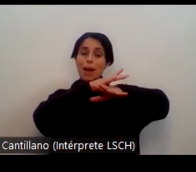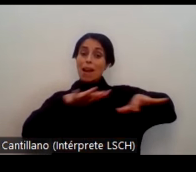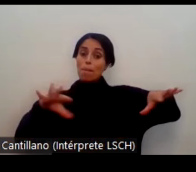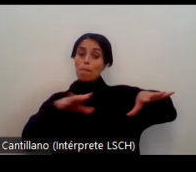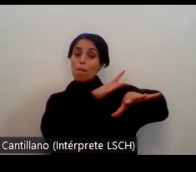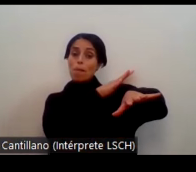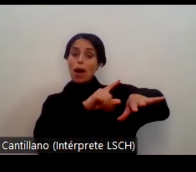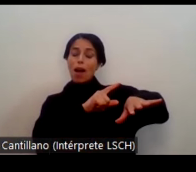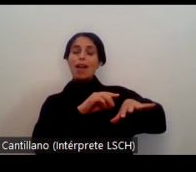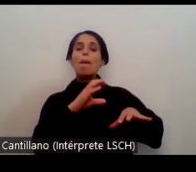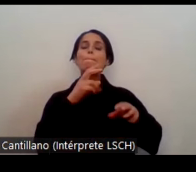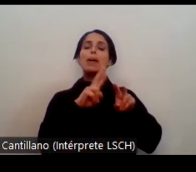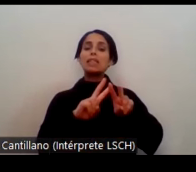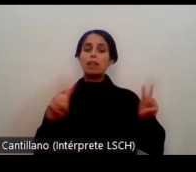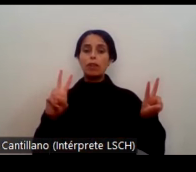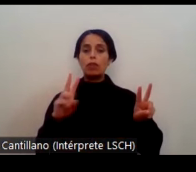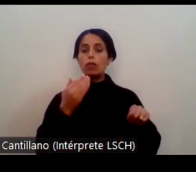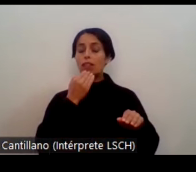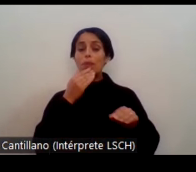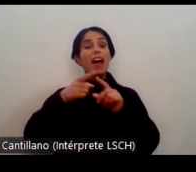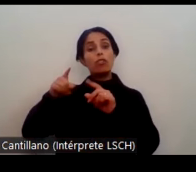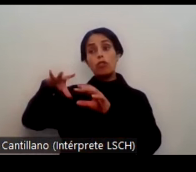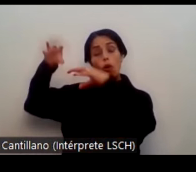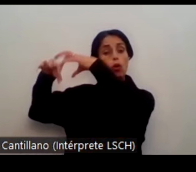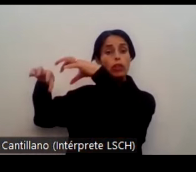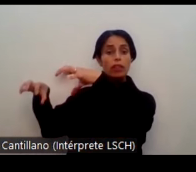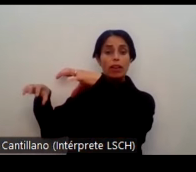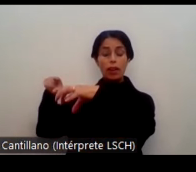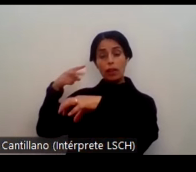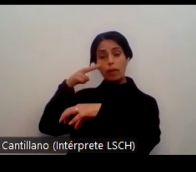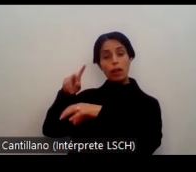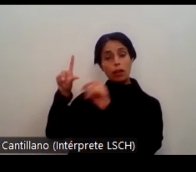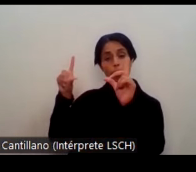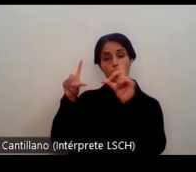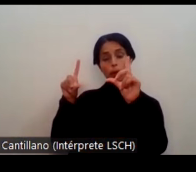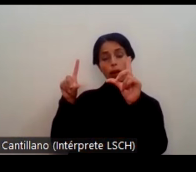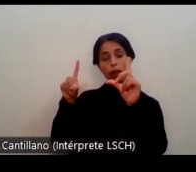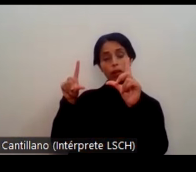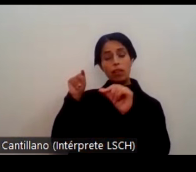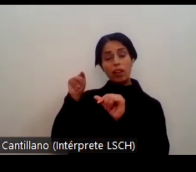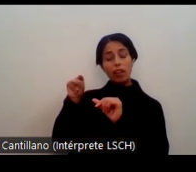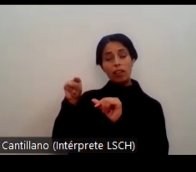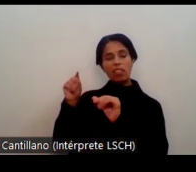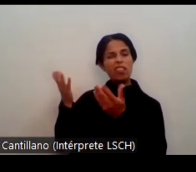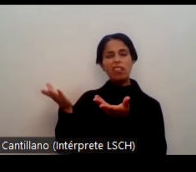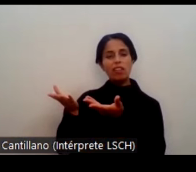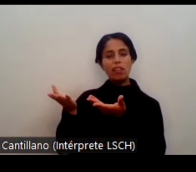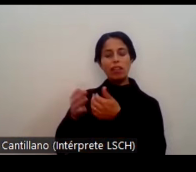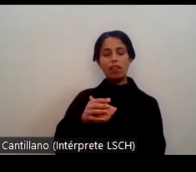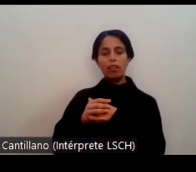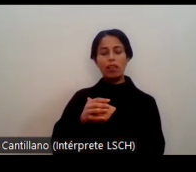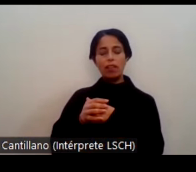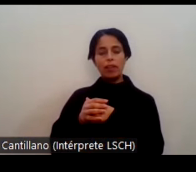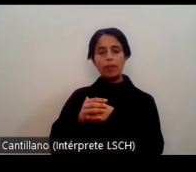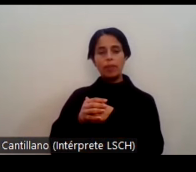Los topónimos del otro lado de la cordillera están indicados porque desde el punto de vista del